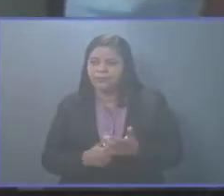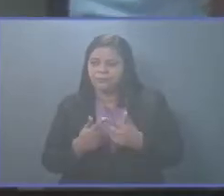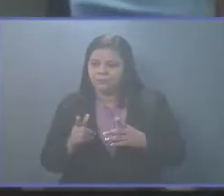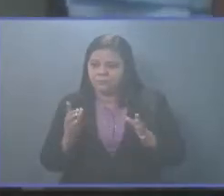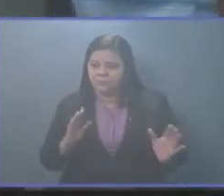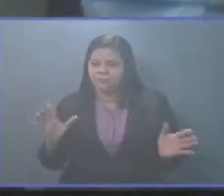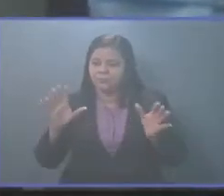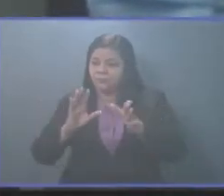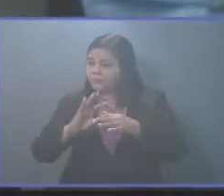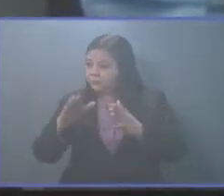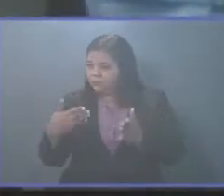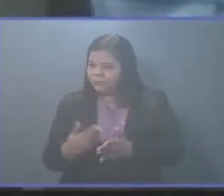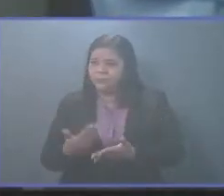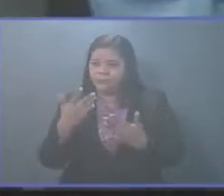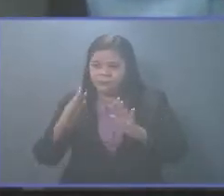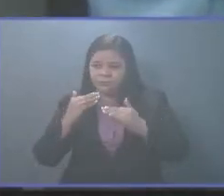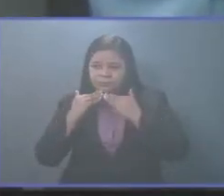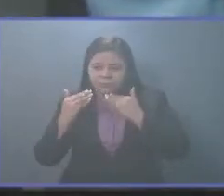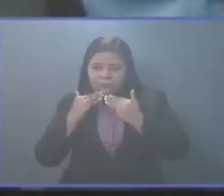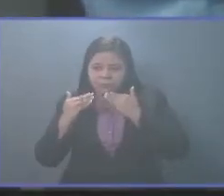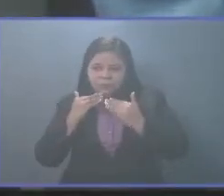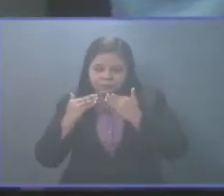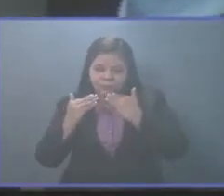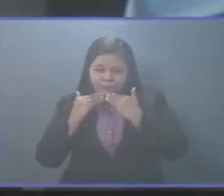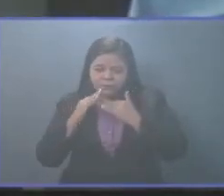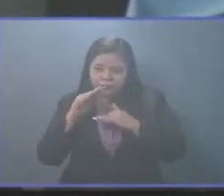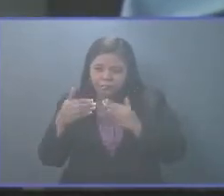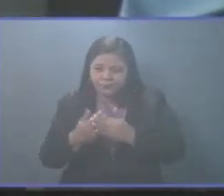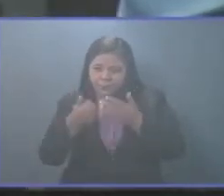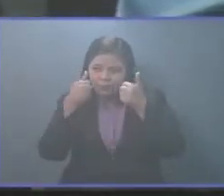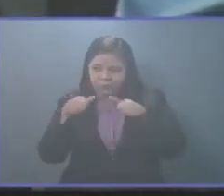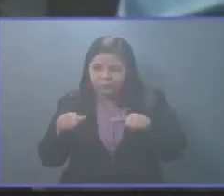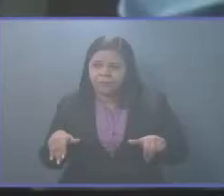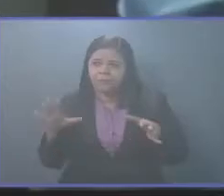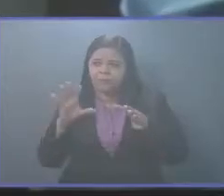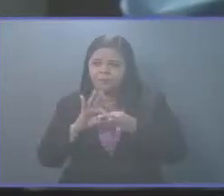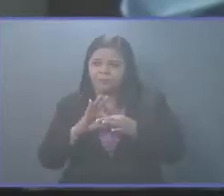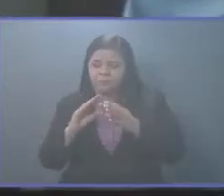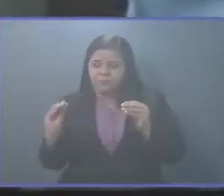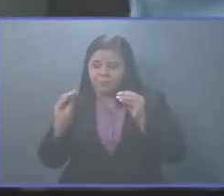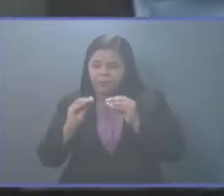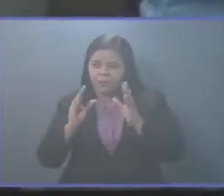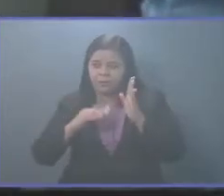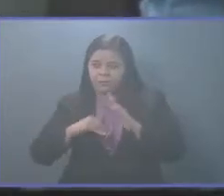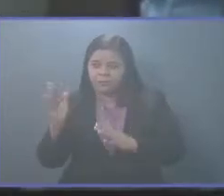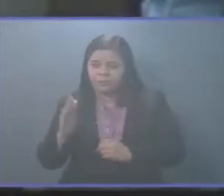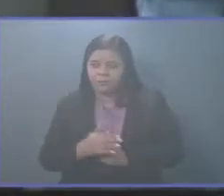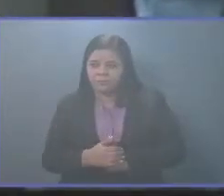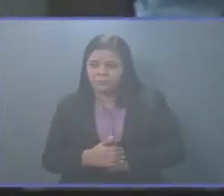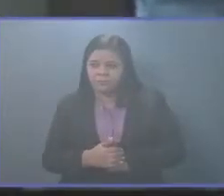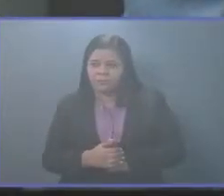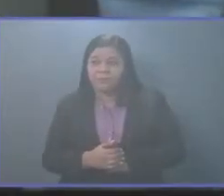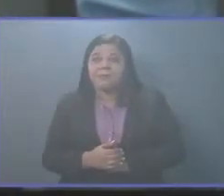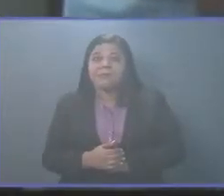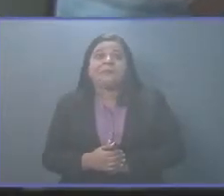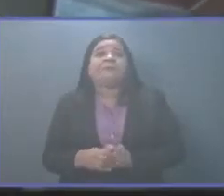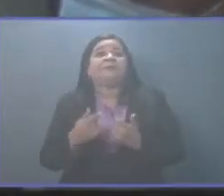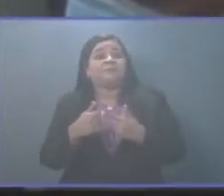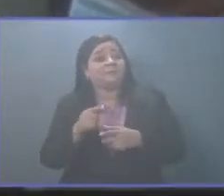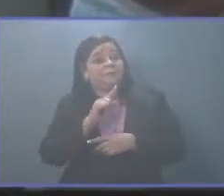cuentas, de exposición de un presupuesto extraordinario para una situación extraordinaria, no se